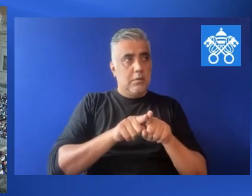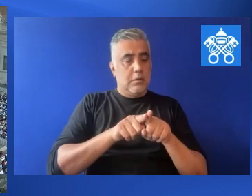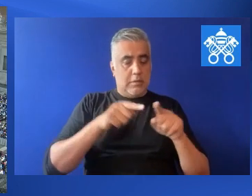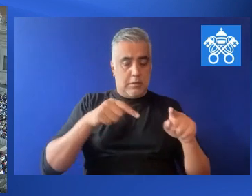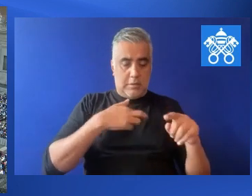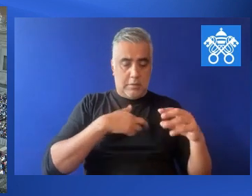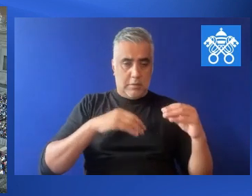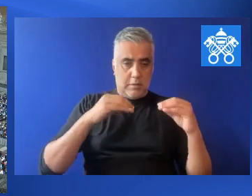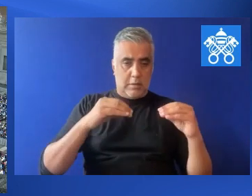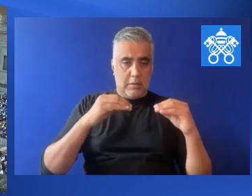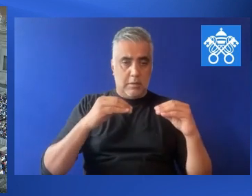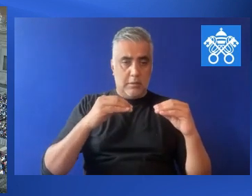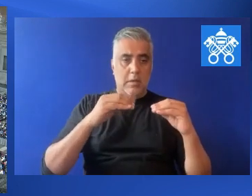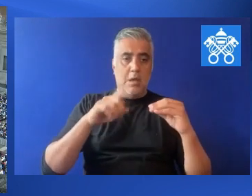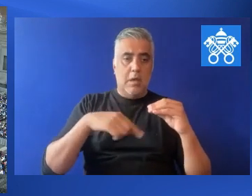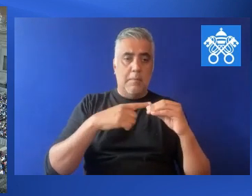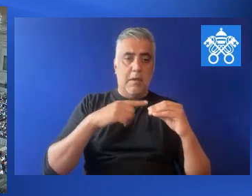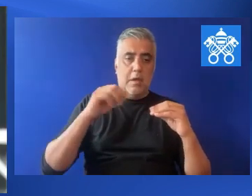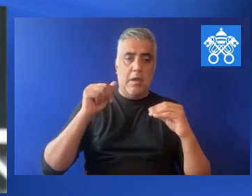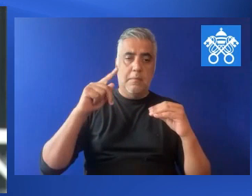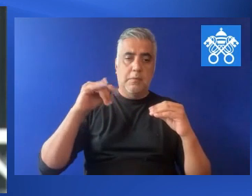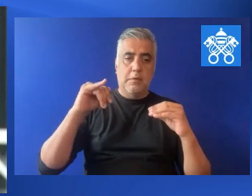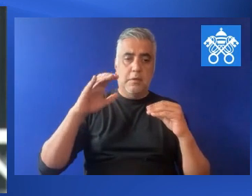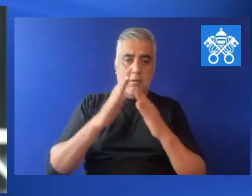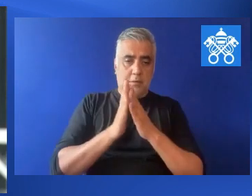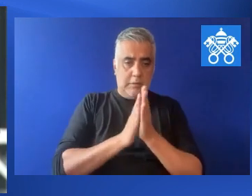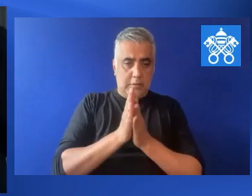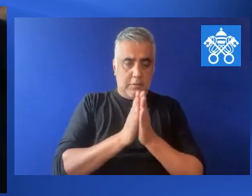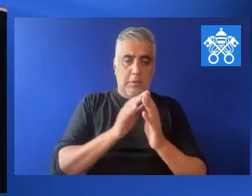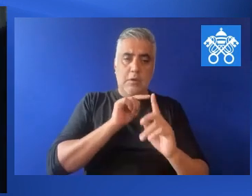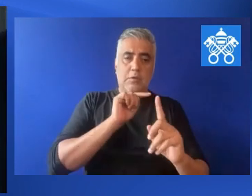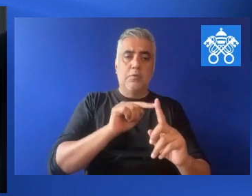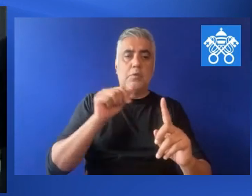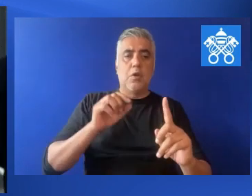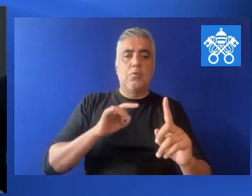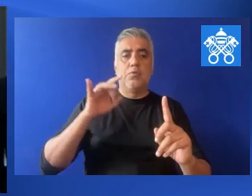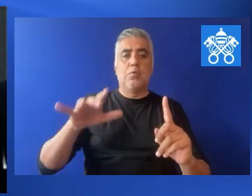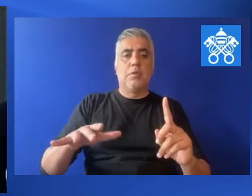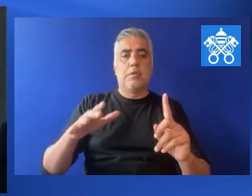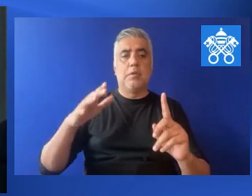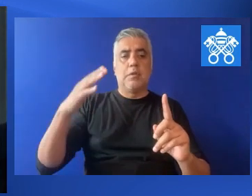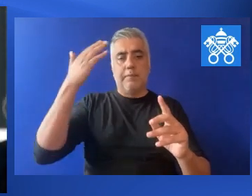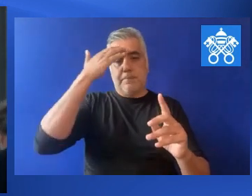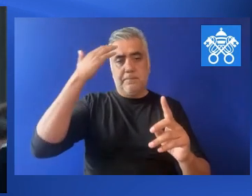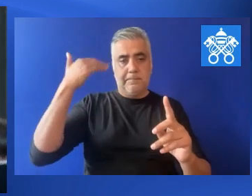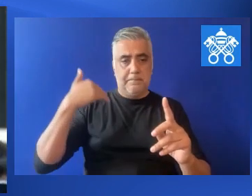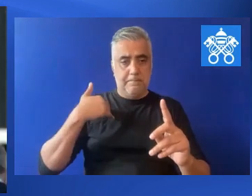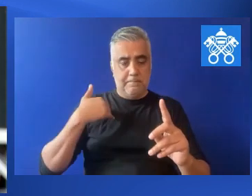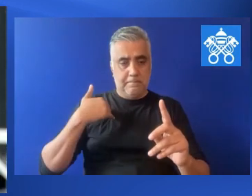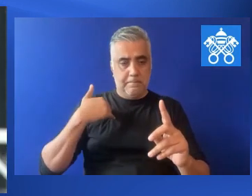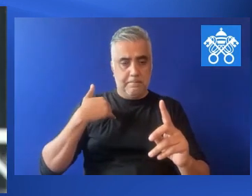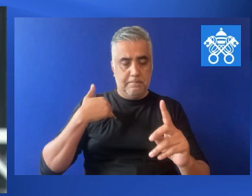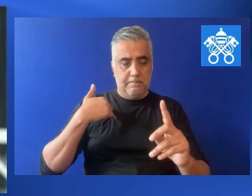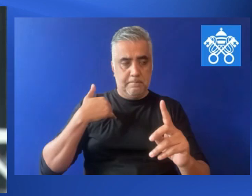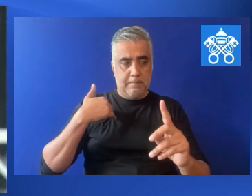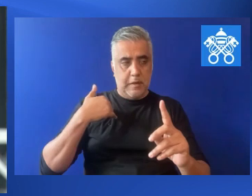Queridos hermanos y hermanas, dedicamos esta catequesis sobre el celo apostólico a una